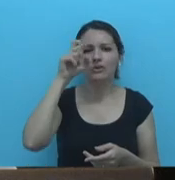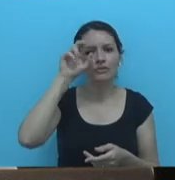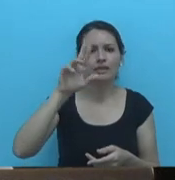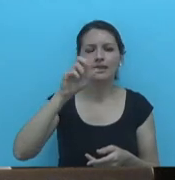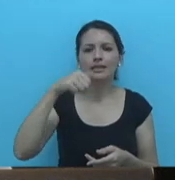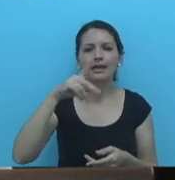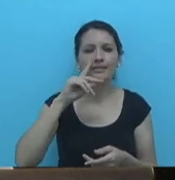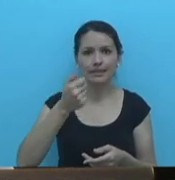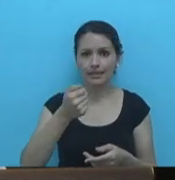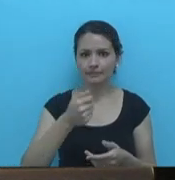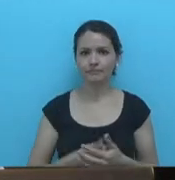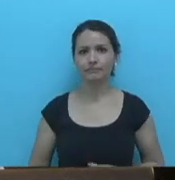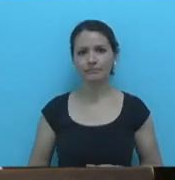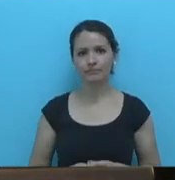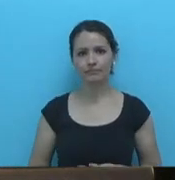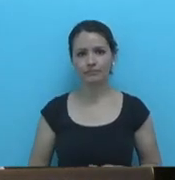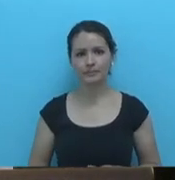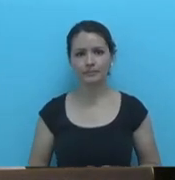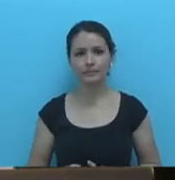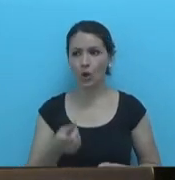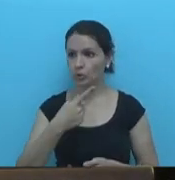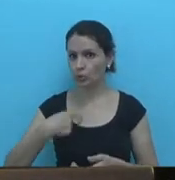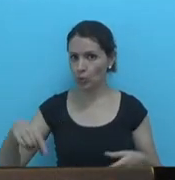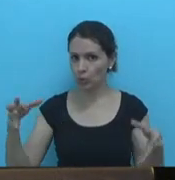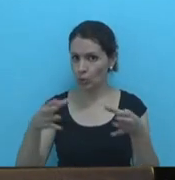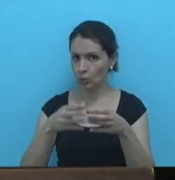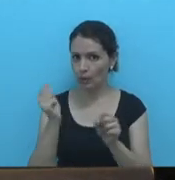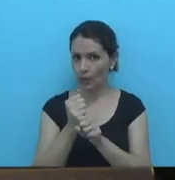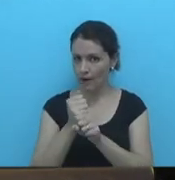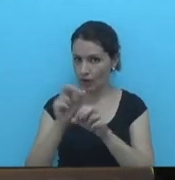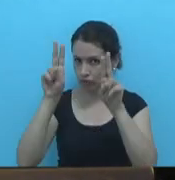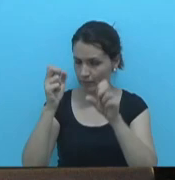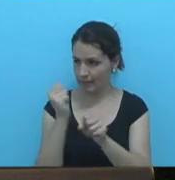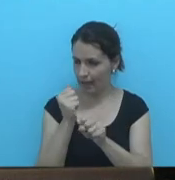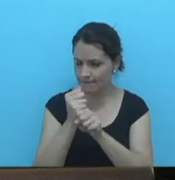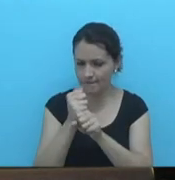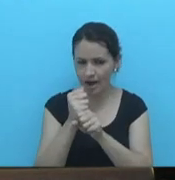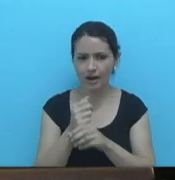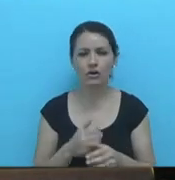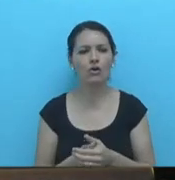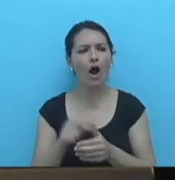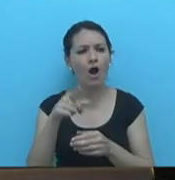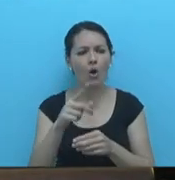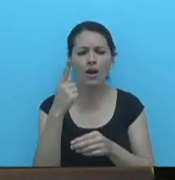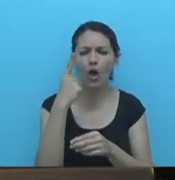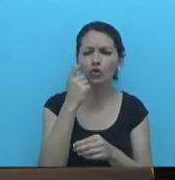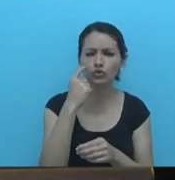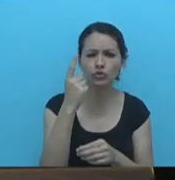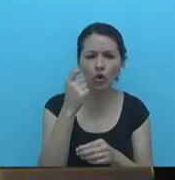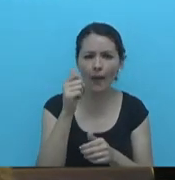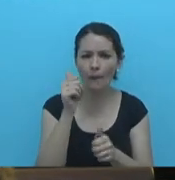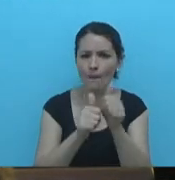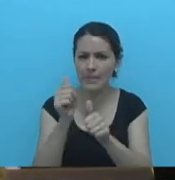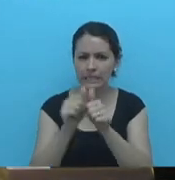Nosotros estamos siguiendo muy de cerca con la Comisión de Asuntos Laborales lo que está pasando con una multinacional en nuestra provincia que hace